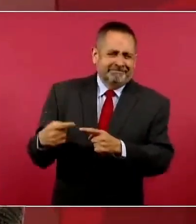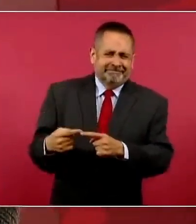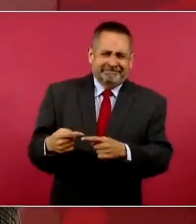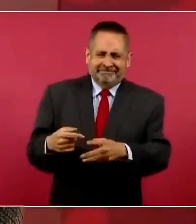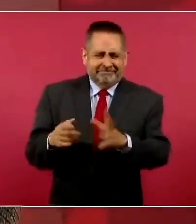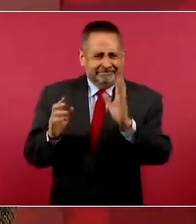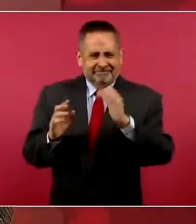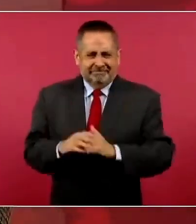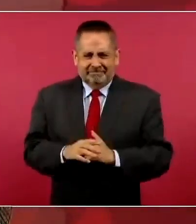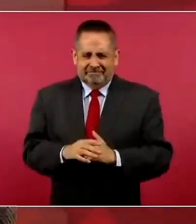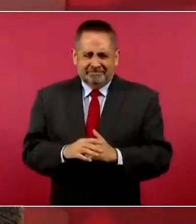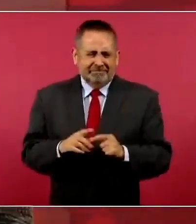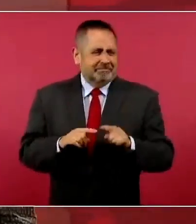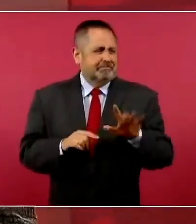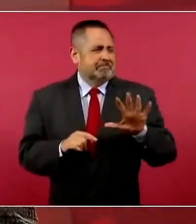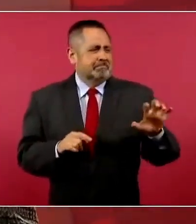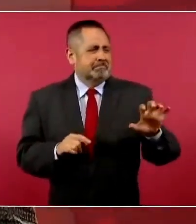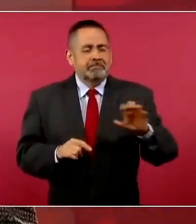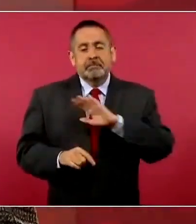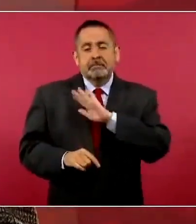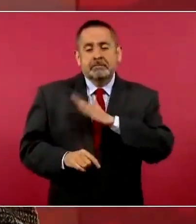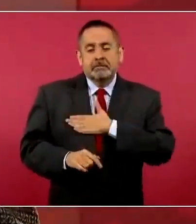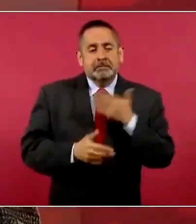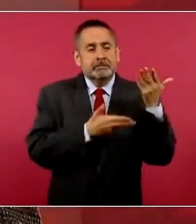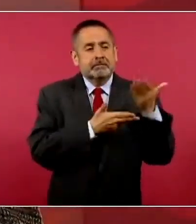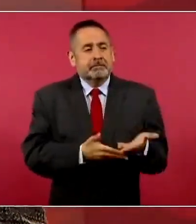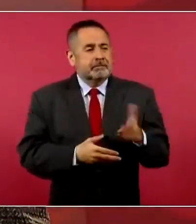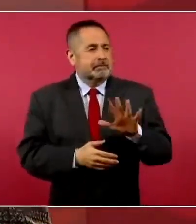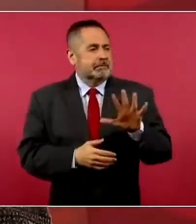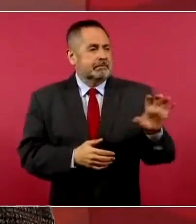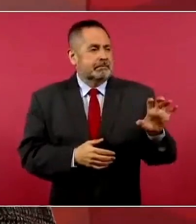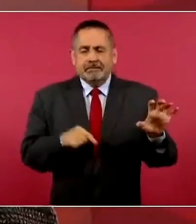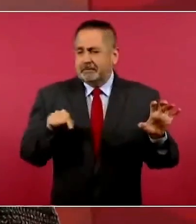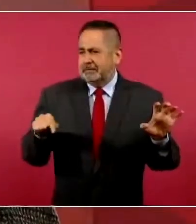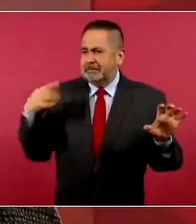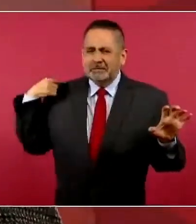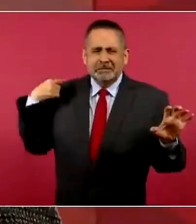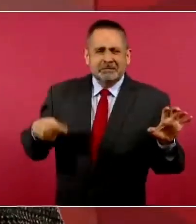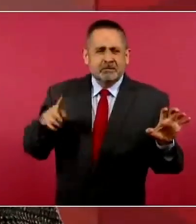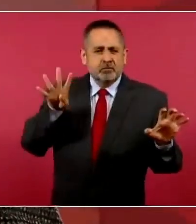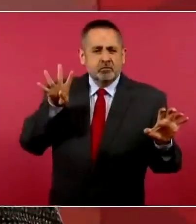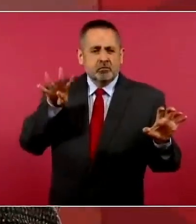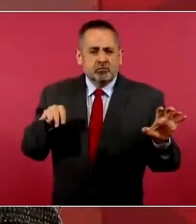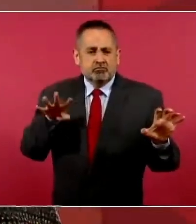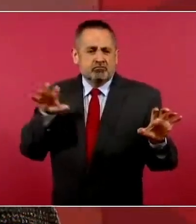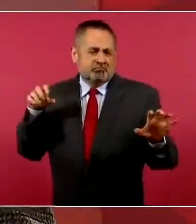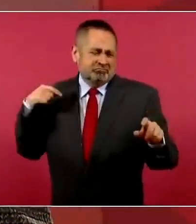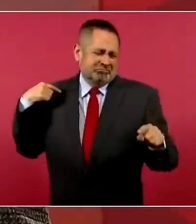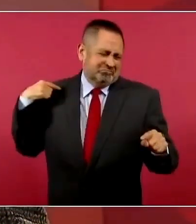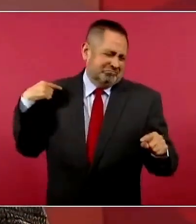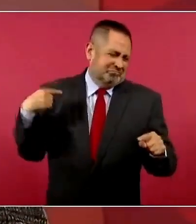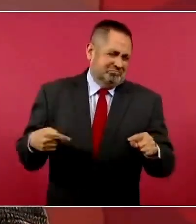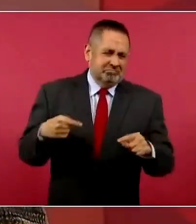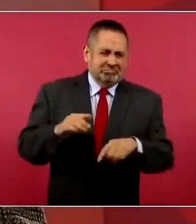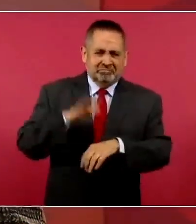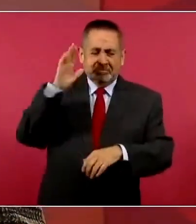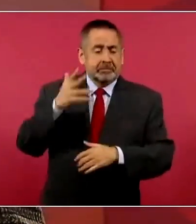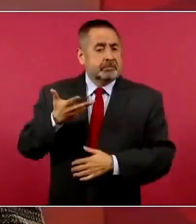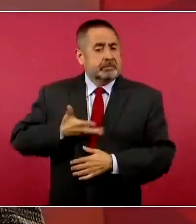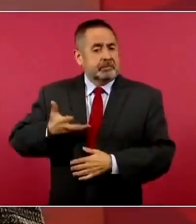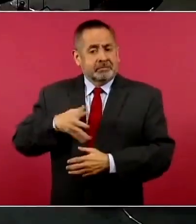ya hay una diferencia. Y hay cosas que tenemos nosotros, los